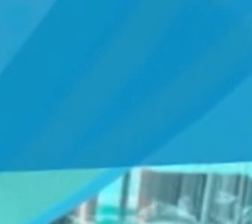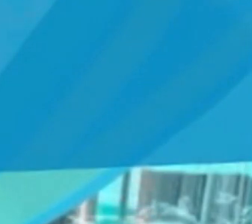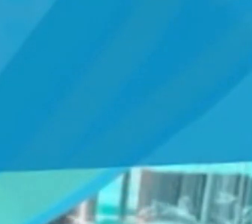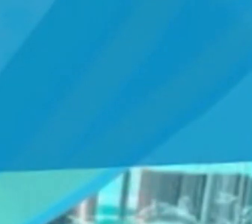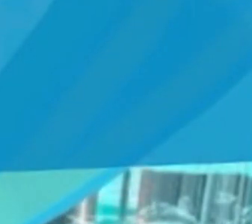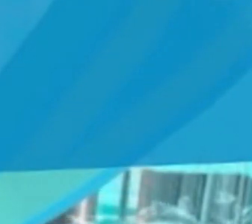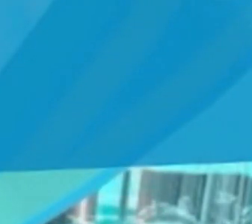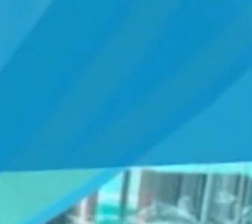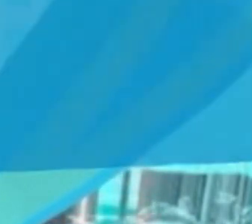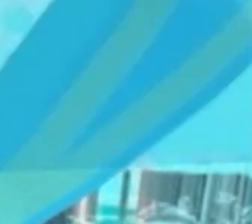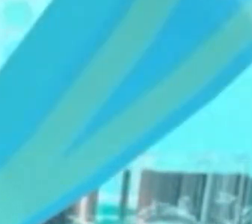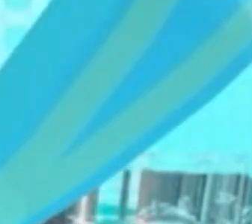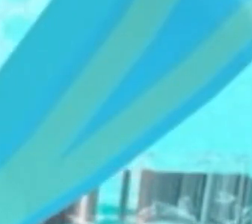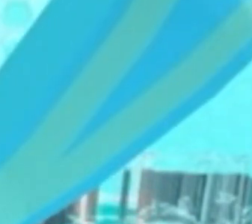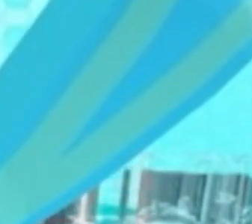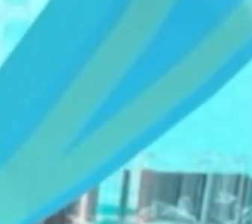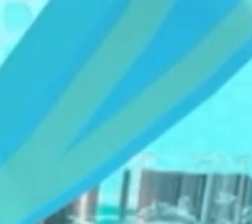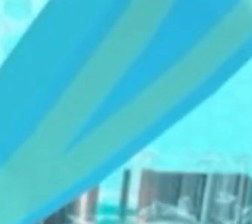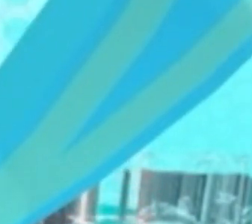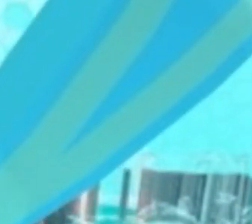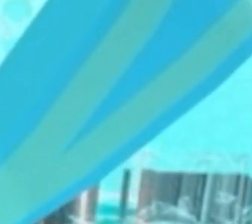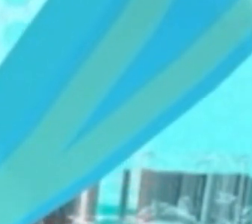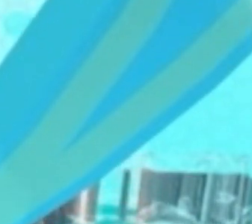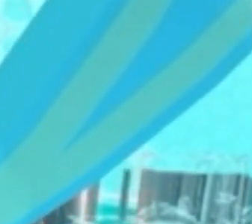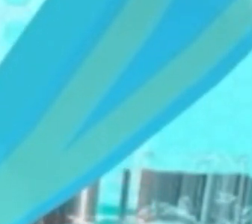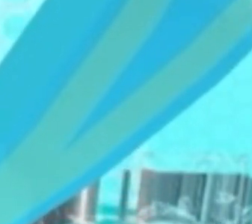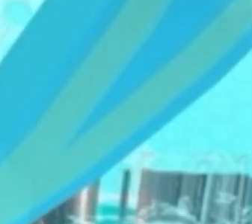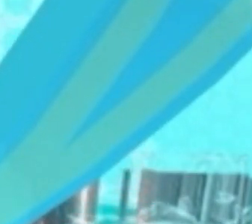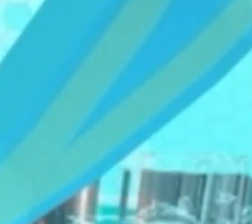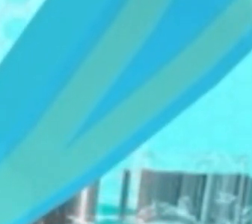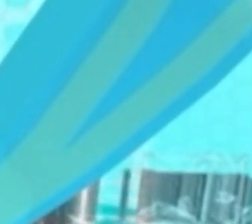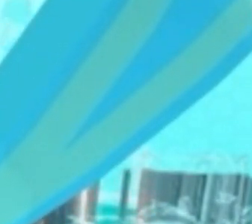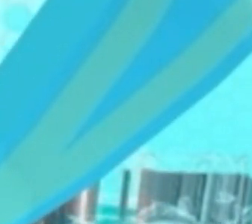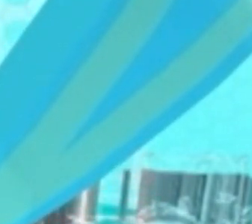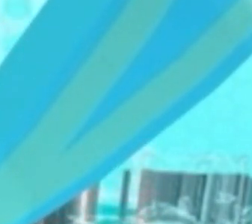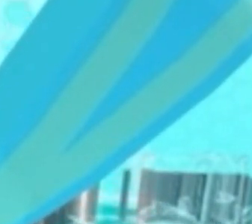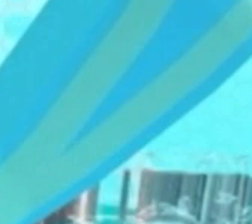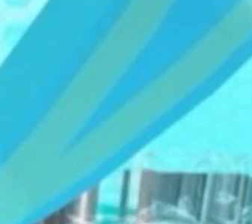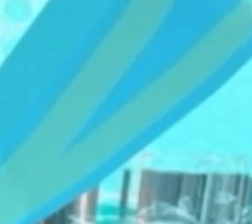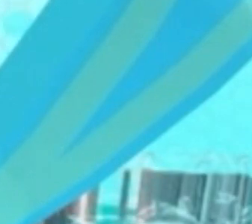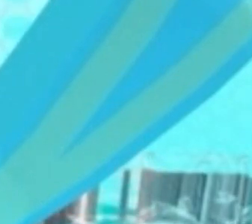La sección de Animales en Libertad llega a ustedes gracias al ICT.